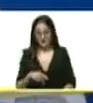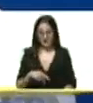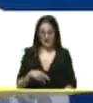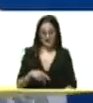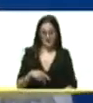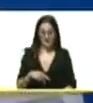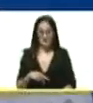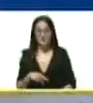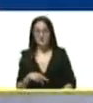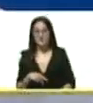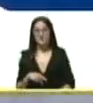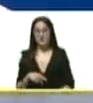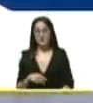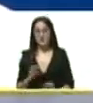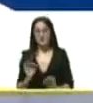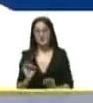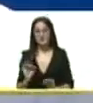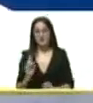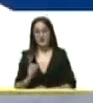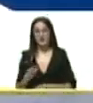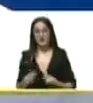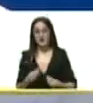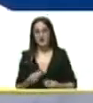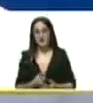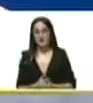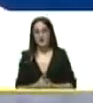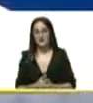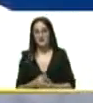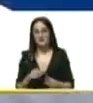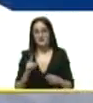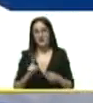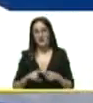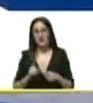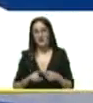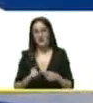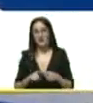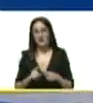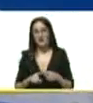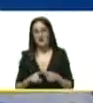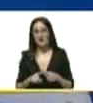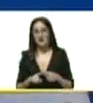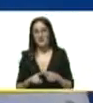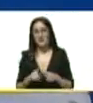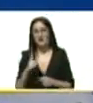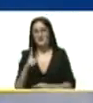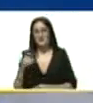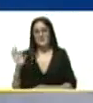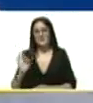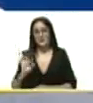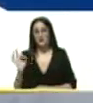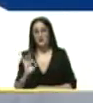a ser, como decir, un plus que vamos a tener, pero que vamos a depender 100%